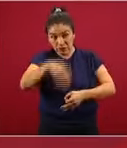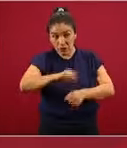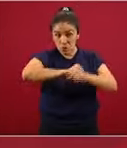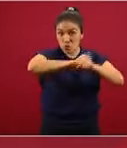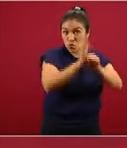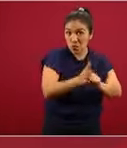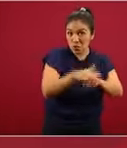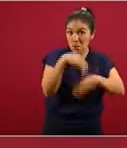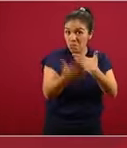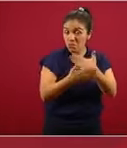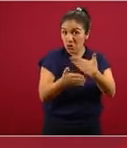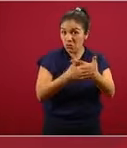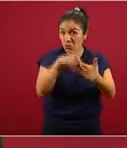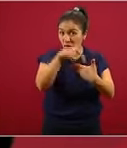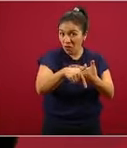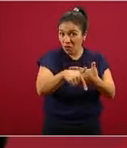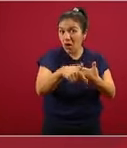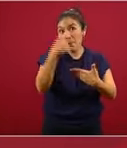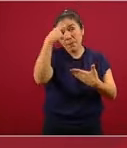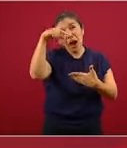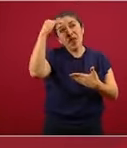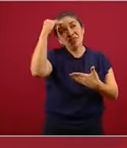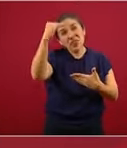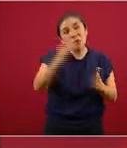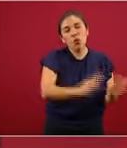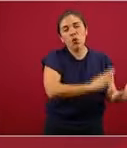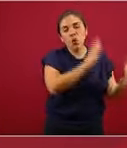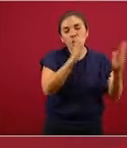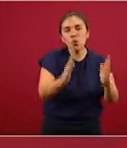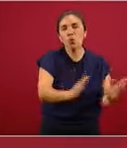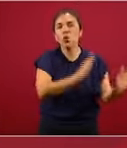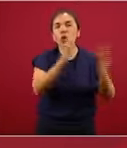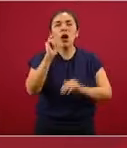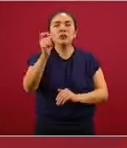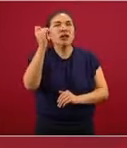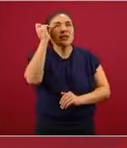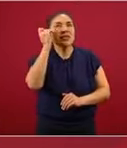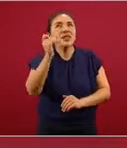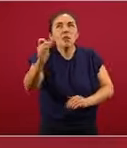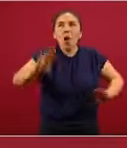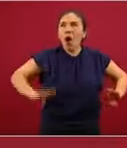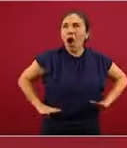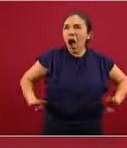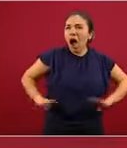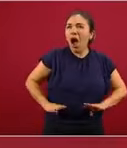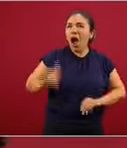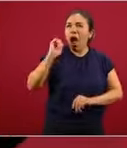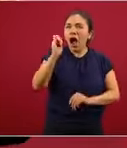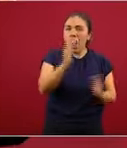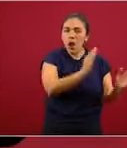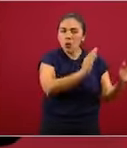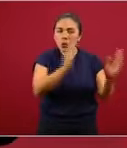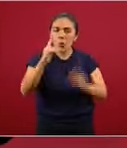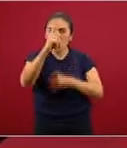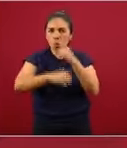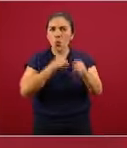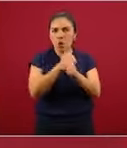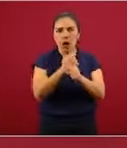COVID-19 va a entrar en una fase estacional. Le llamamos fase estacional a una condición en donde a lo largo de un